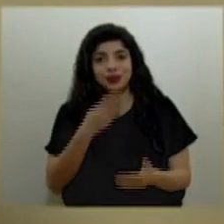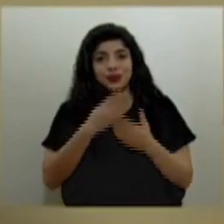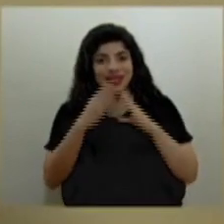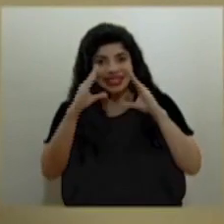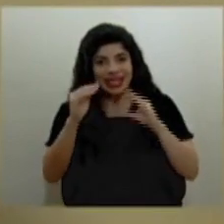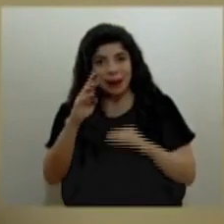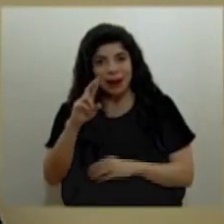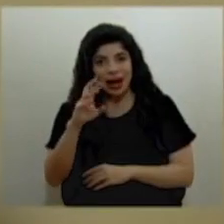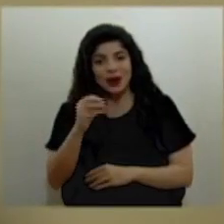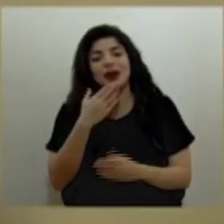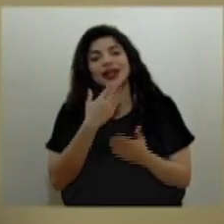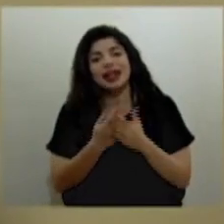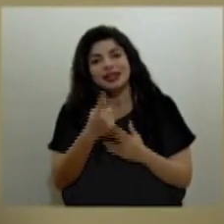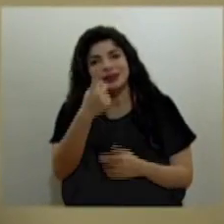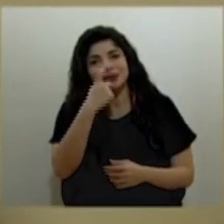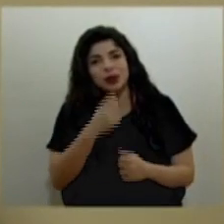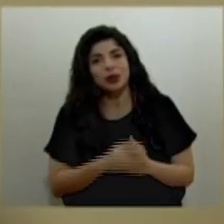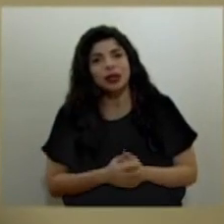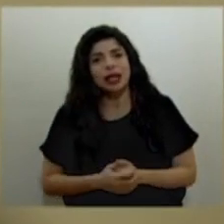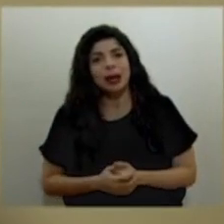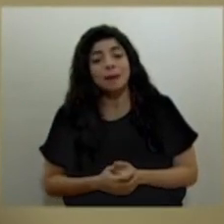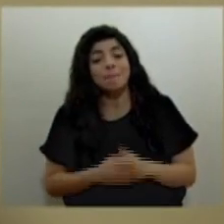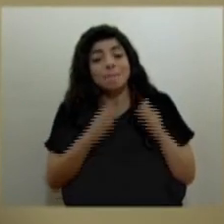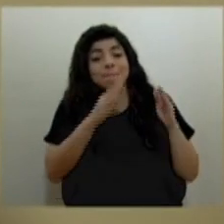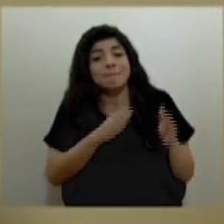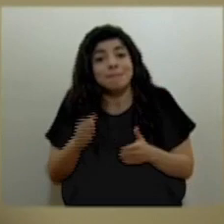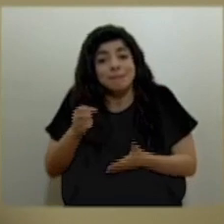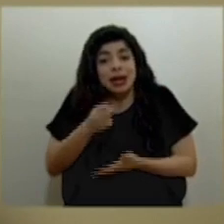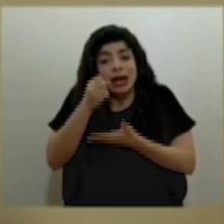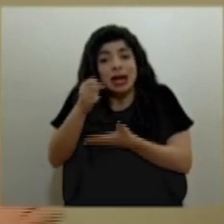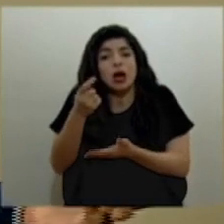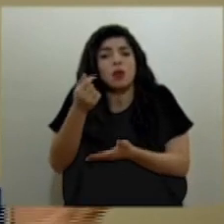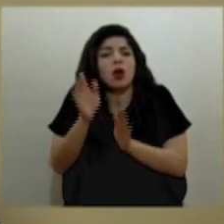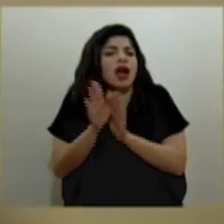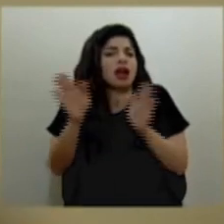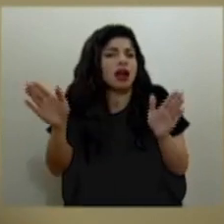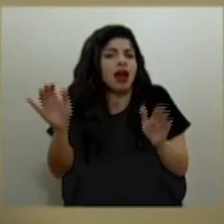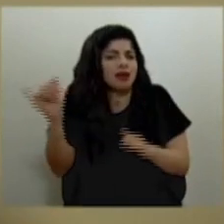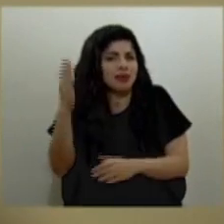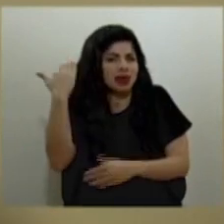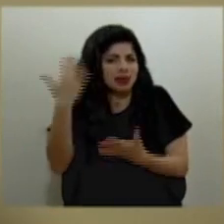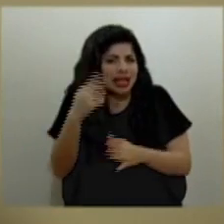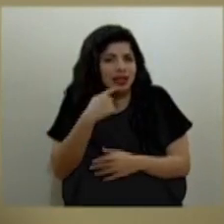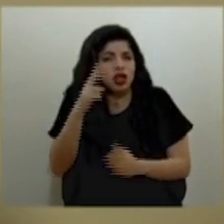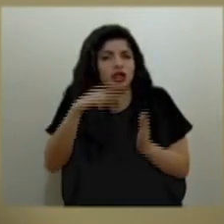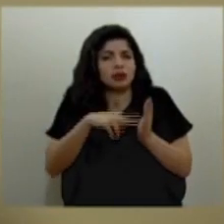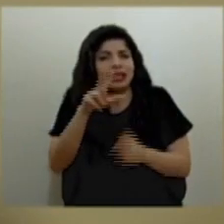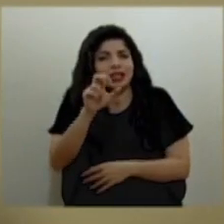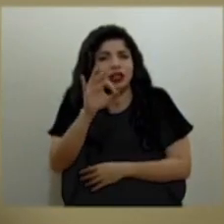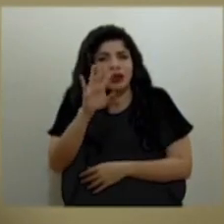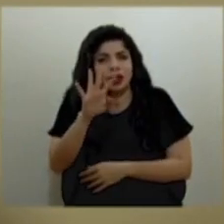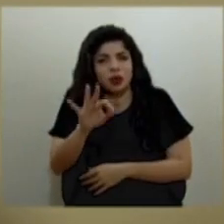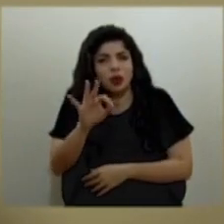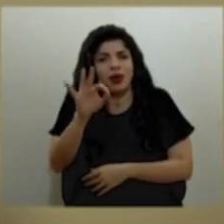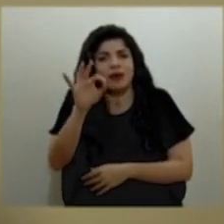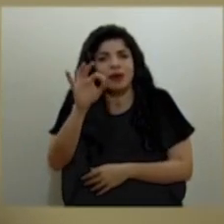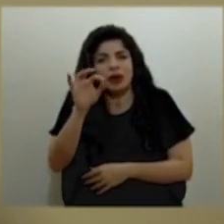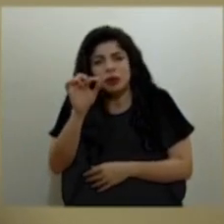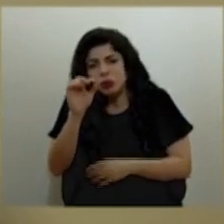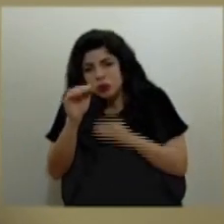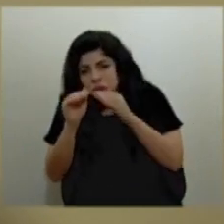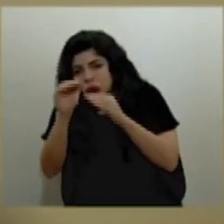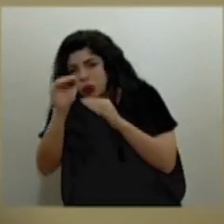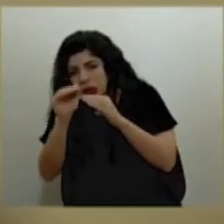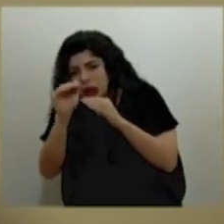Buenas tardes, Marco. Muchas gracias por su consulta. El plan de inversión es un monto general, como lo mencioné antes, son 2.399 y un poquito